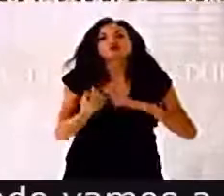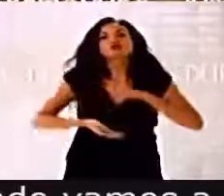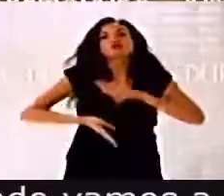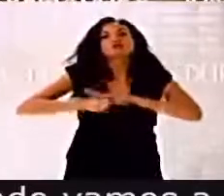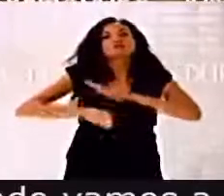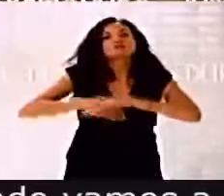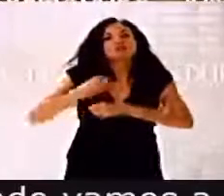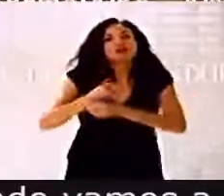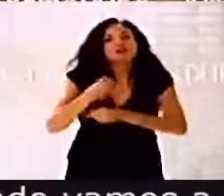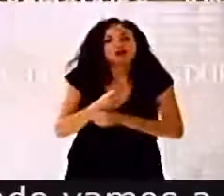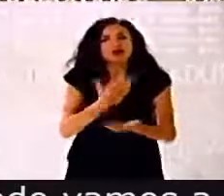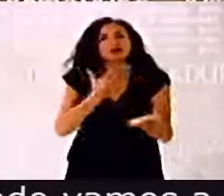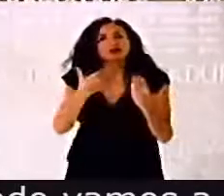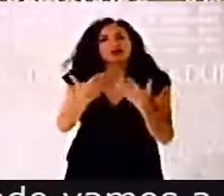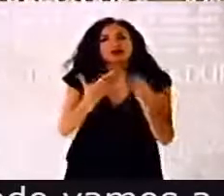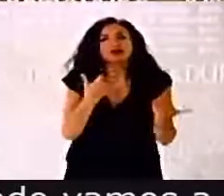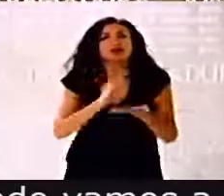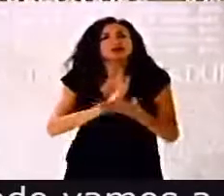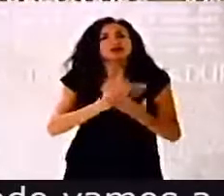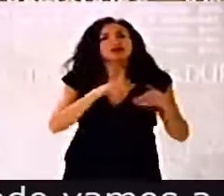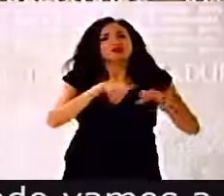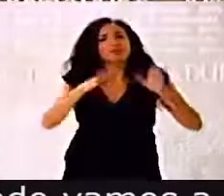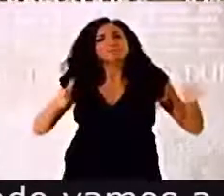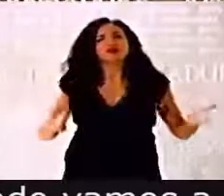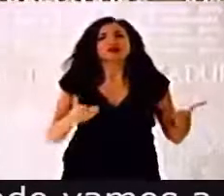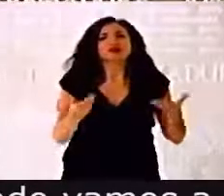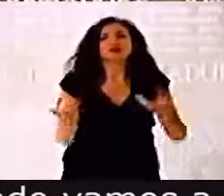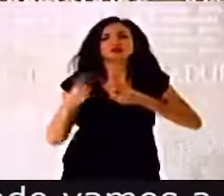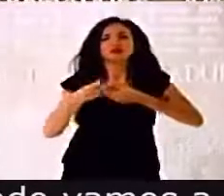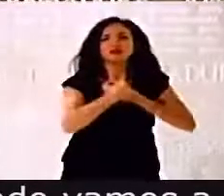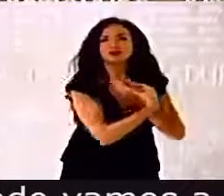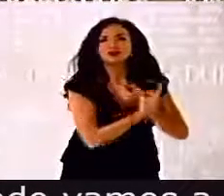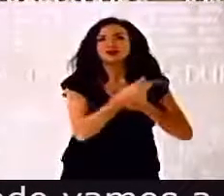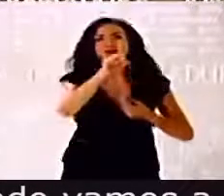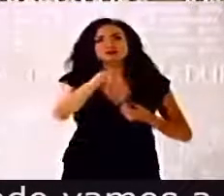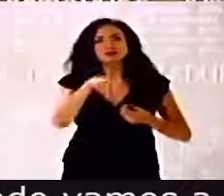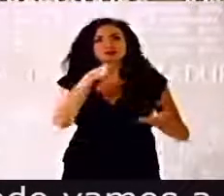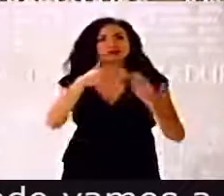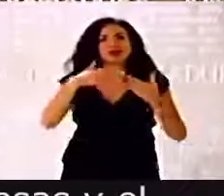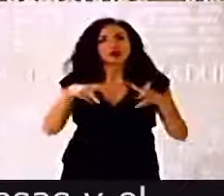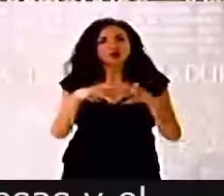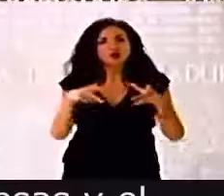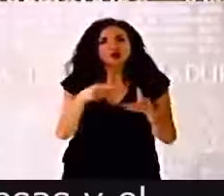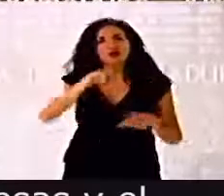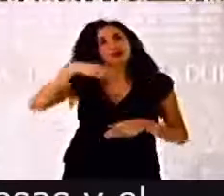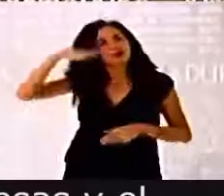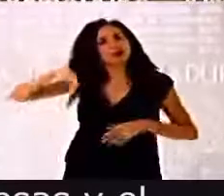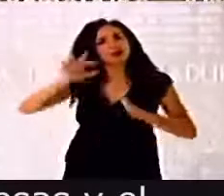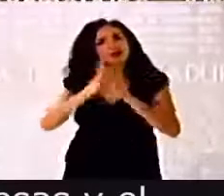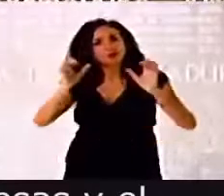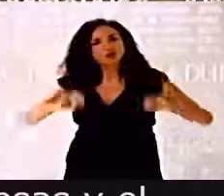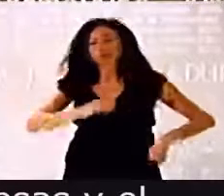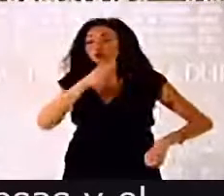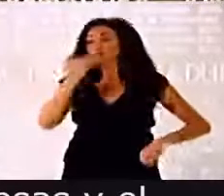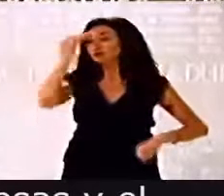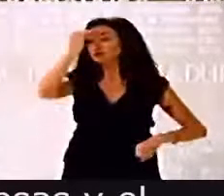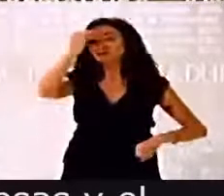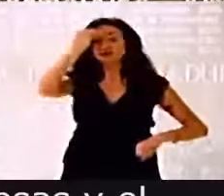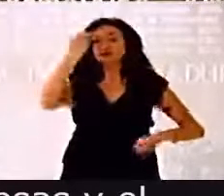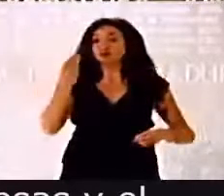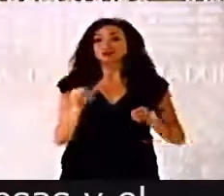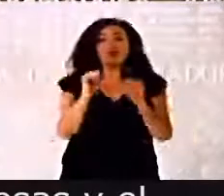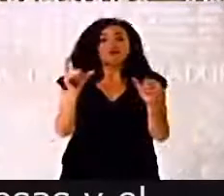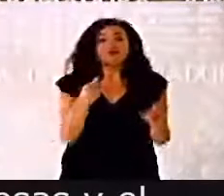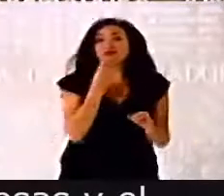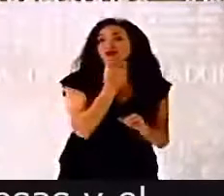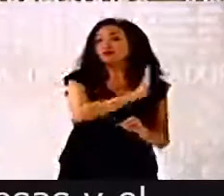dialogando a través de las mesas sectoriales y a través del diálogo social y la toma de decisiones y de acuerdos, porque entendemos que es la mejor